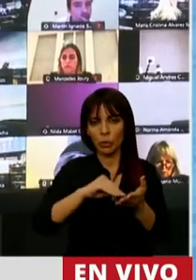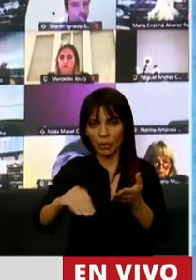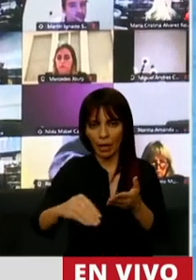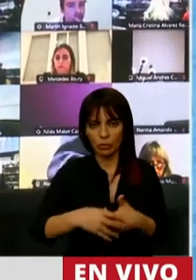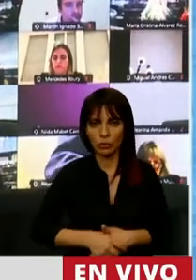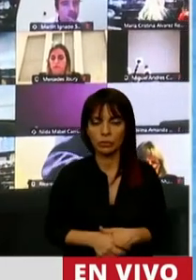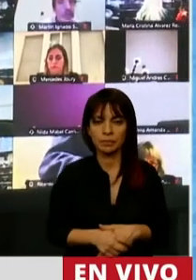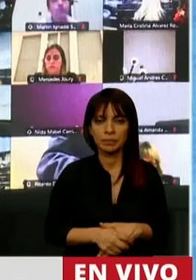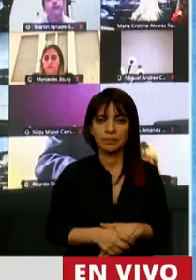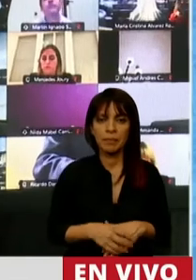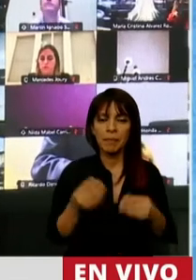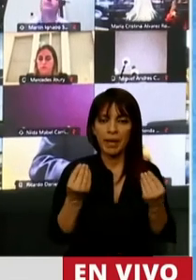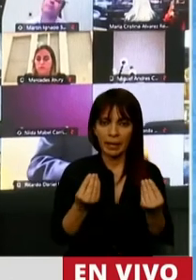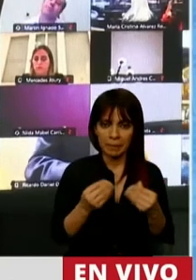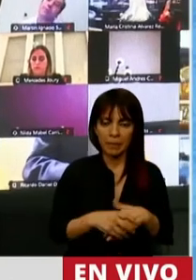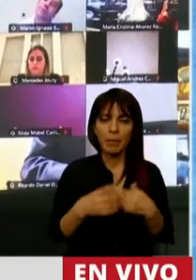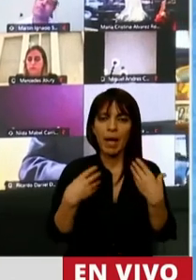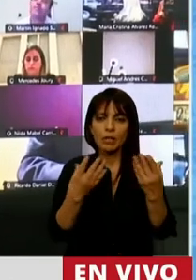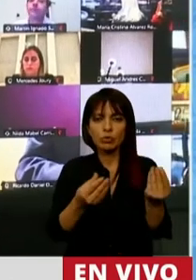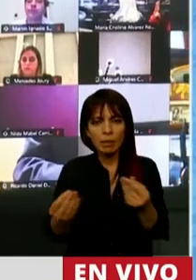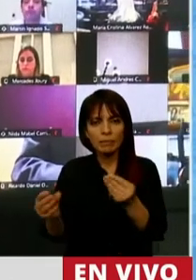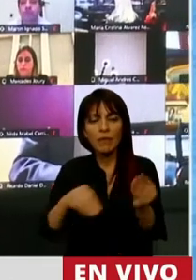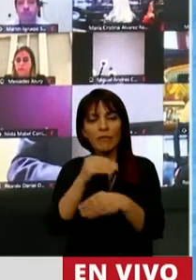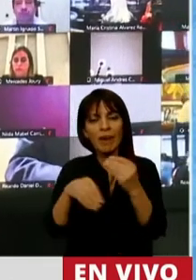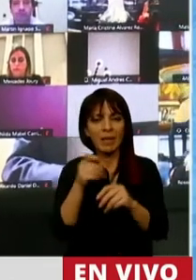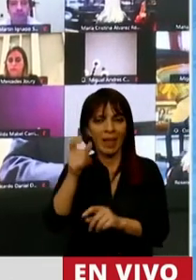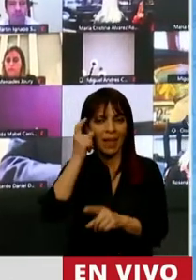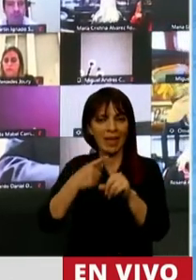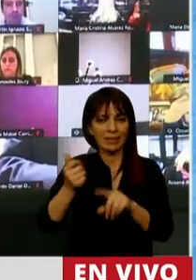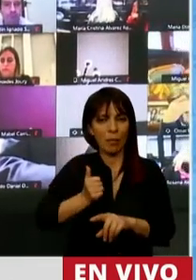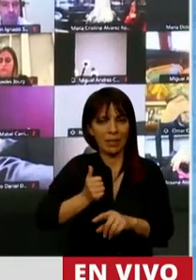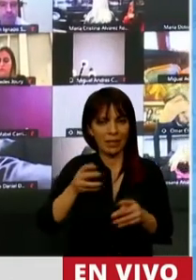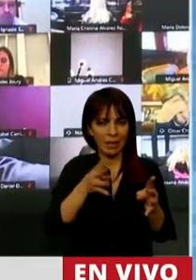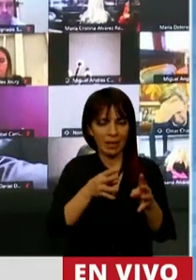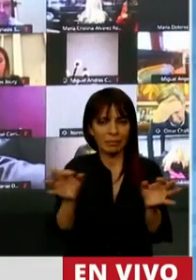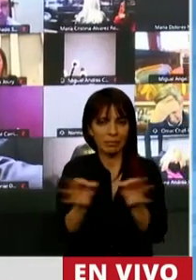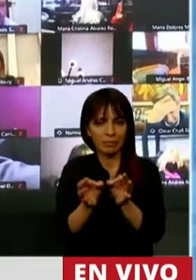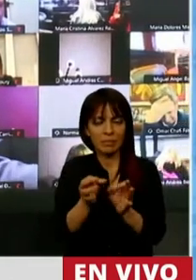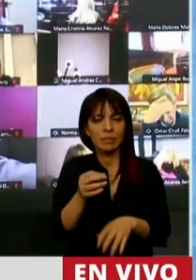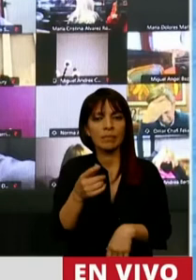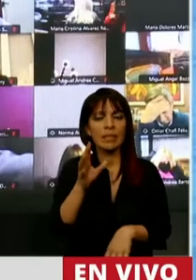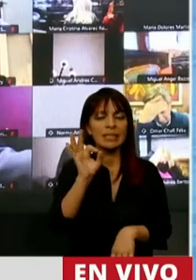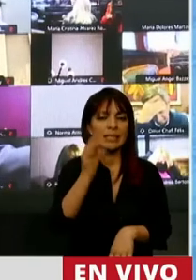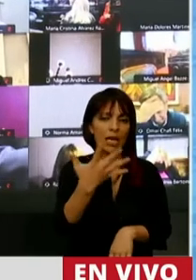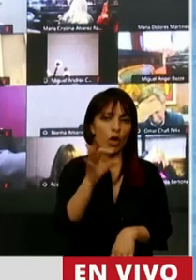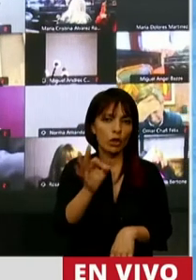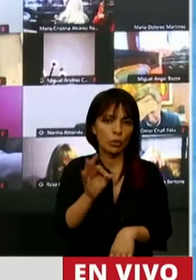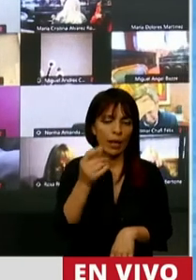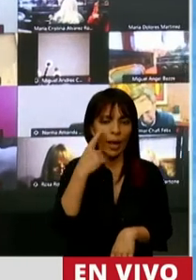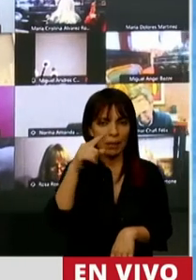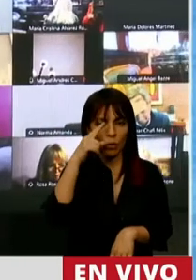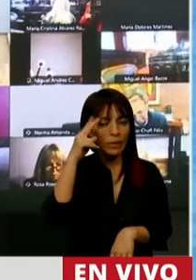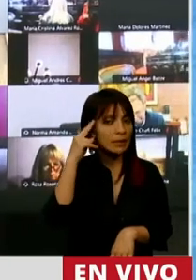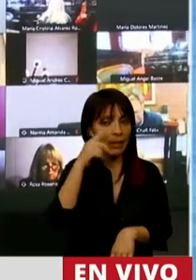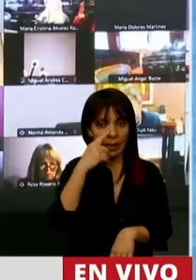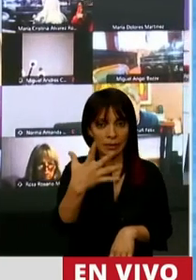para ayudar a la familia de los soldados caídos el 5 de octubre del año 75 en la provincia de Formosa.